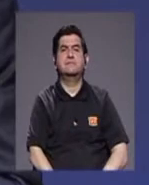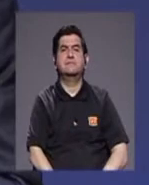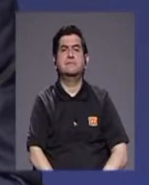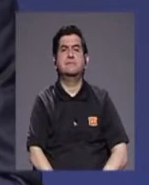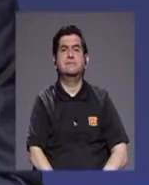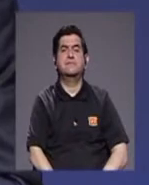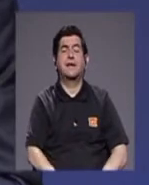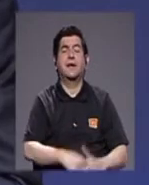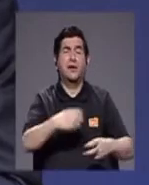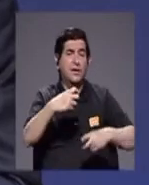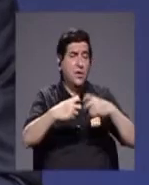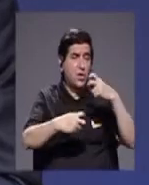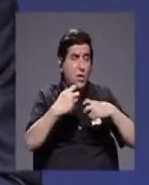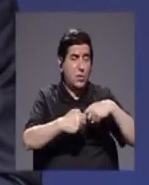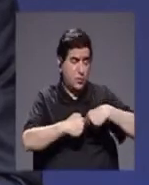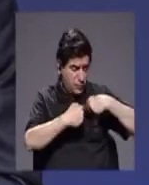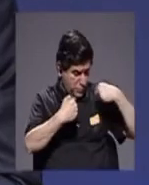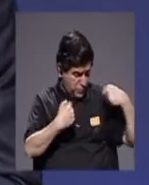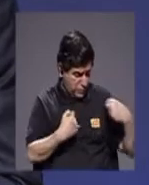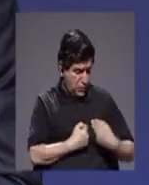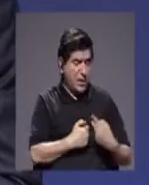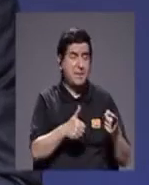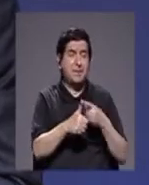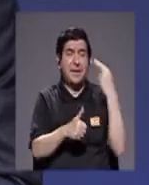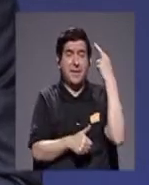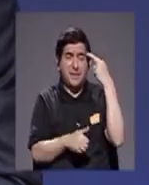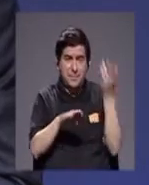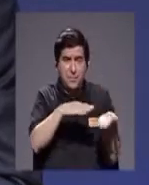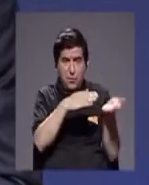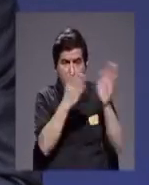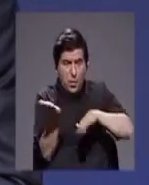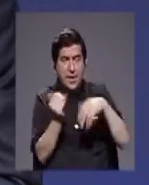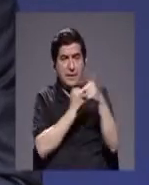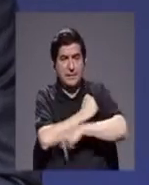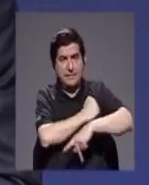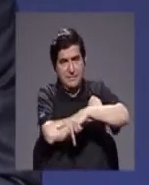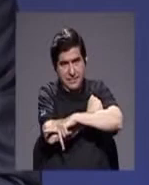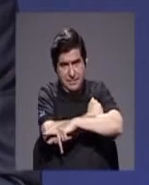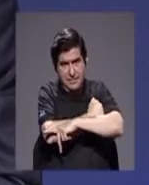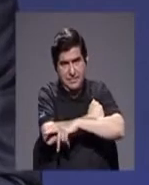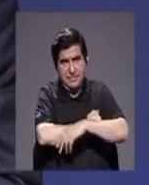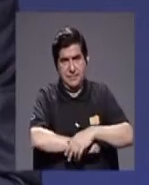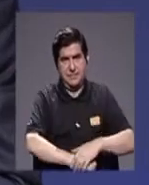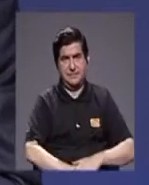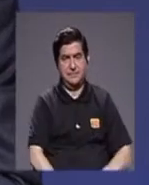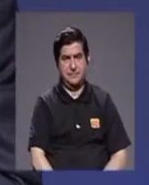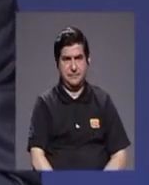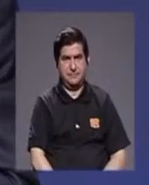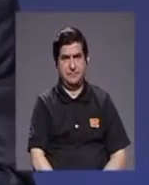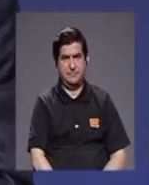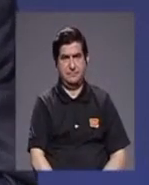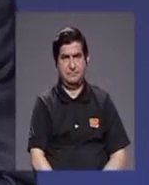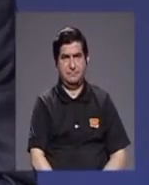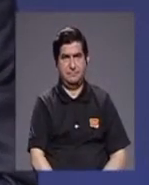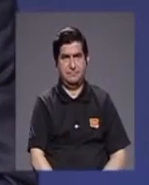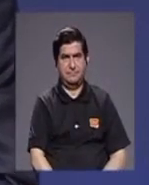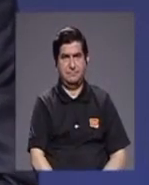y los problemas cardiovasculares es la primera causa de muerte en el país. Entonces,